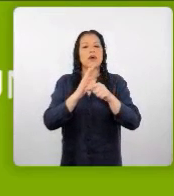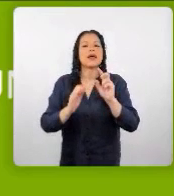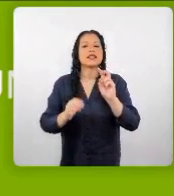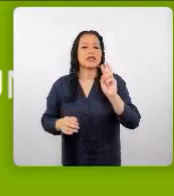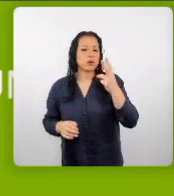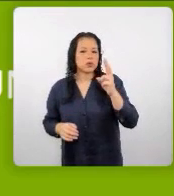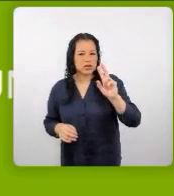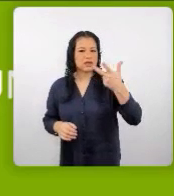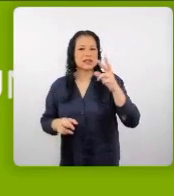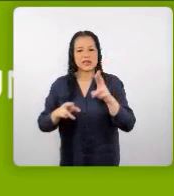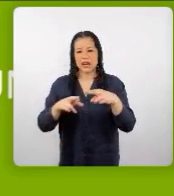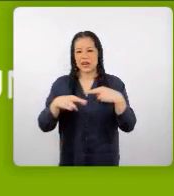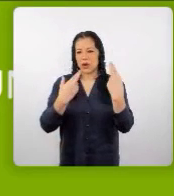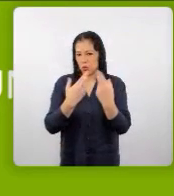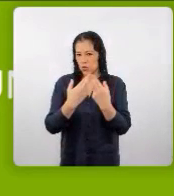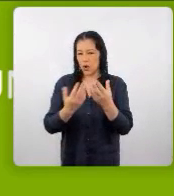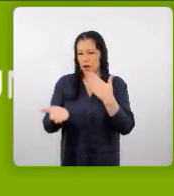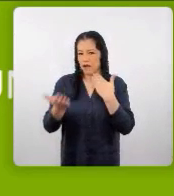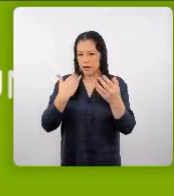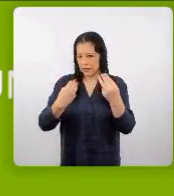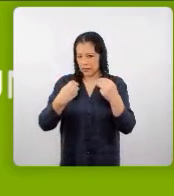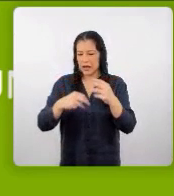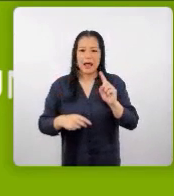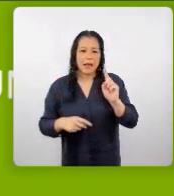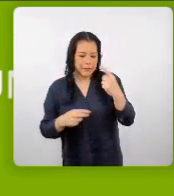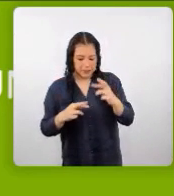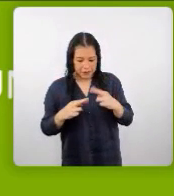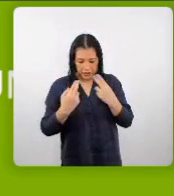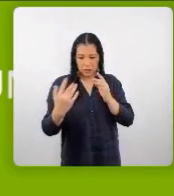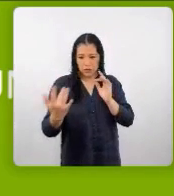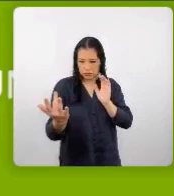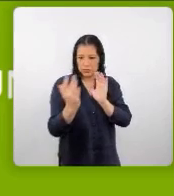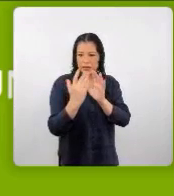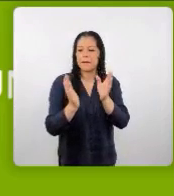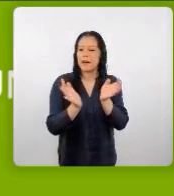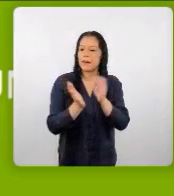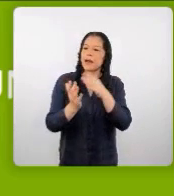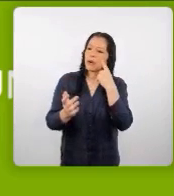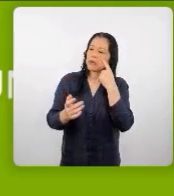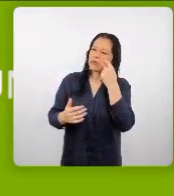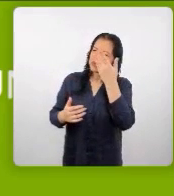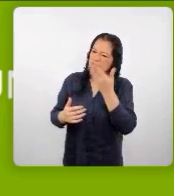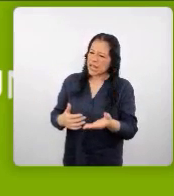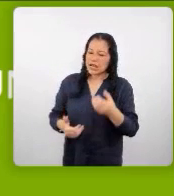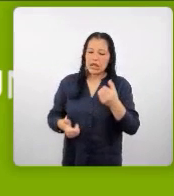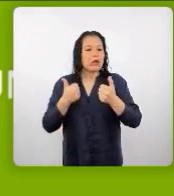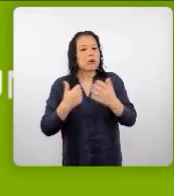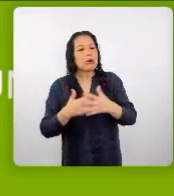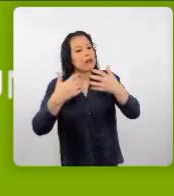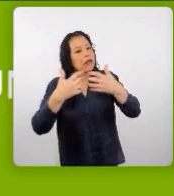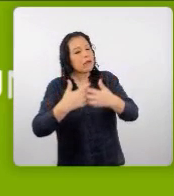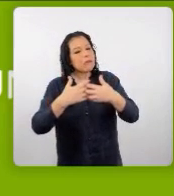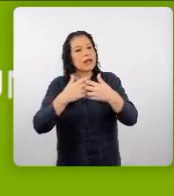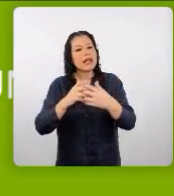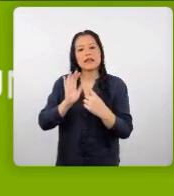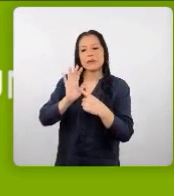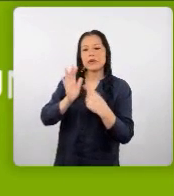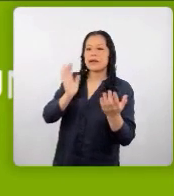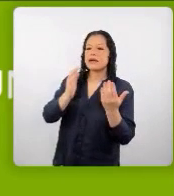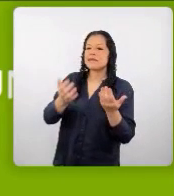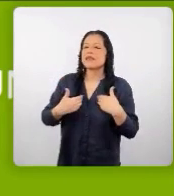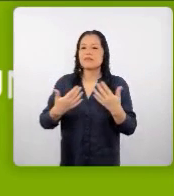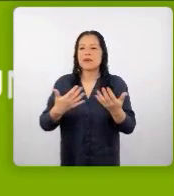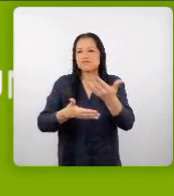o tercera reunión, ¿no? La primera reunión era más para conocerse, para saber de qué se trata la empresa y para entablar más una